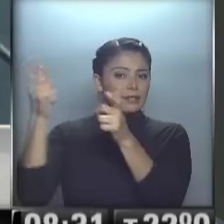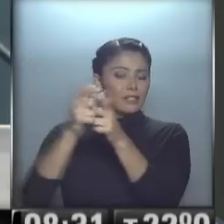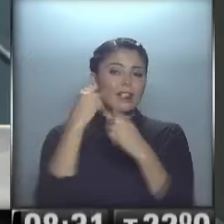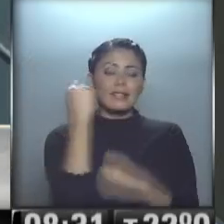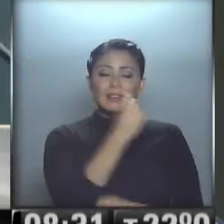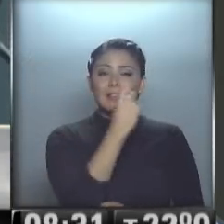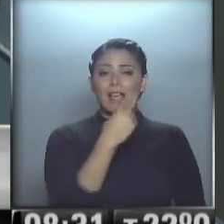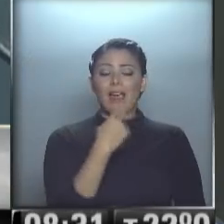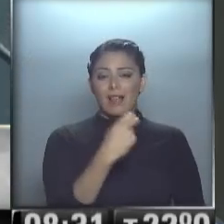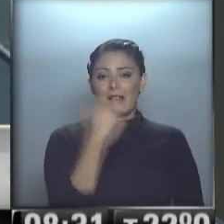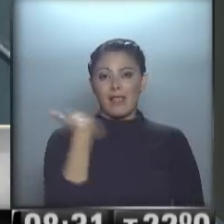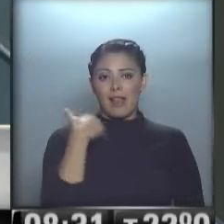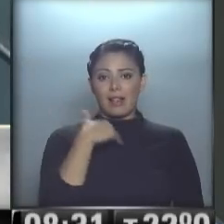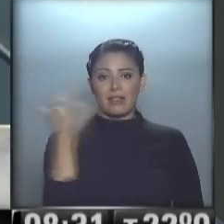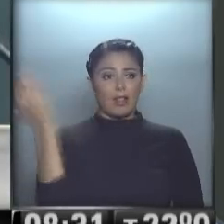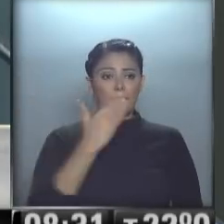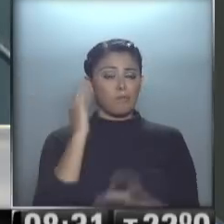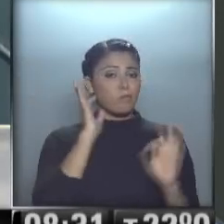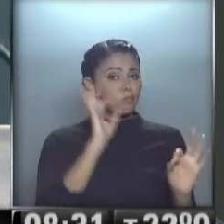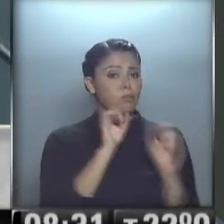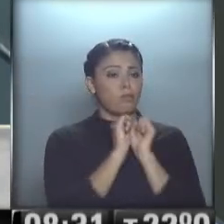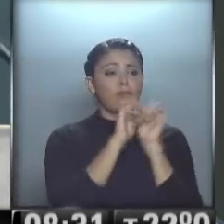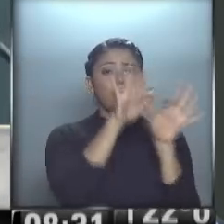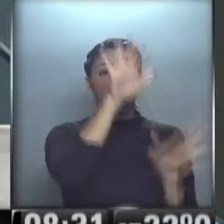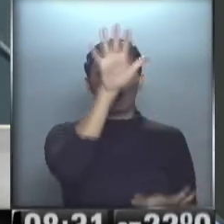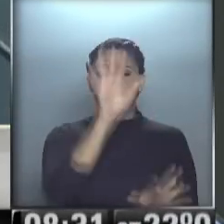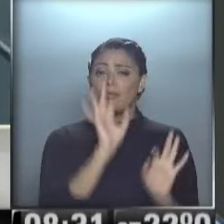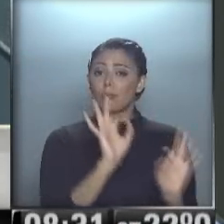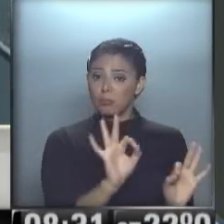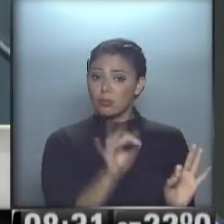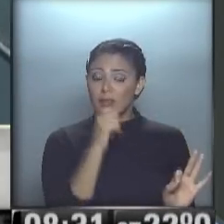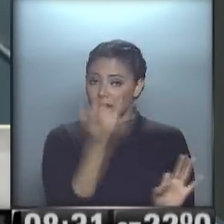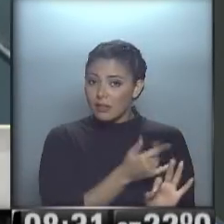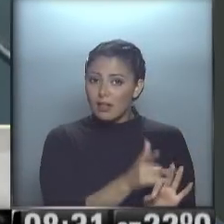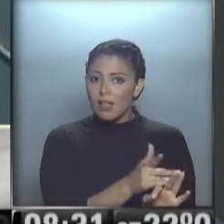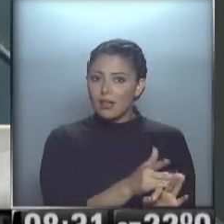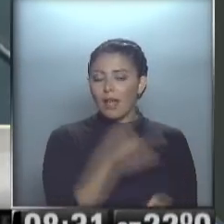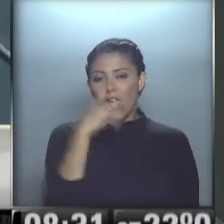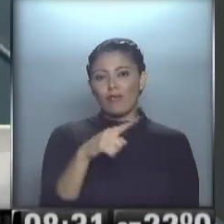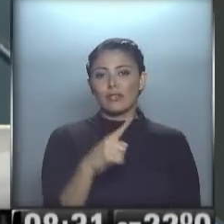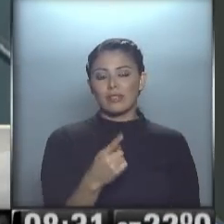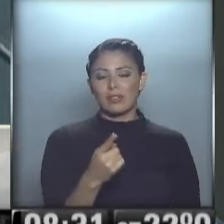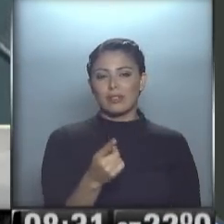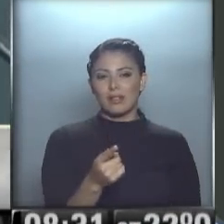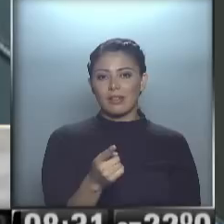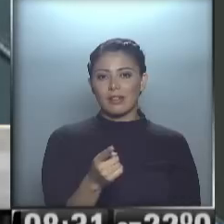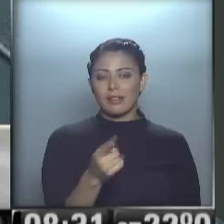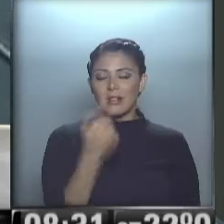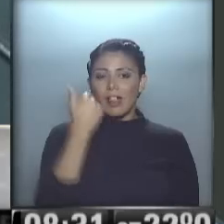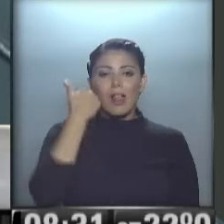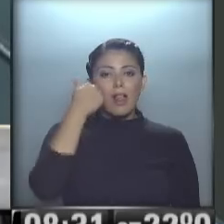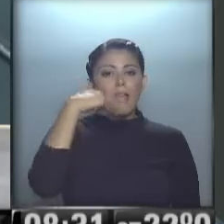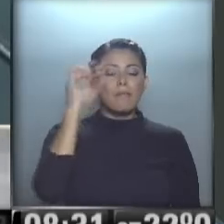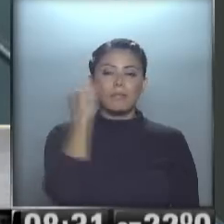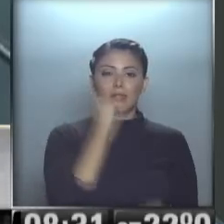energético y logrando autoabastecimiento energético finalmente lo que hacemos Es vigorizar el incremento de la